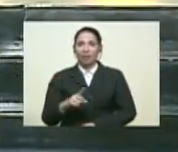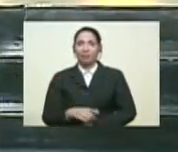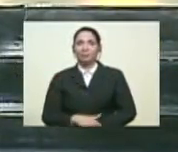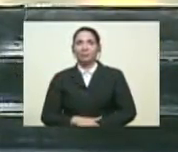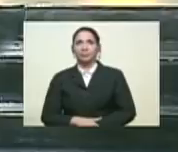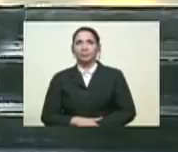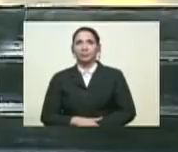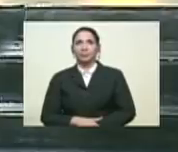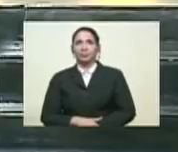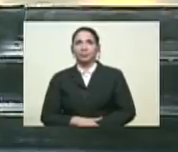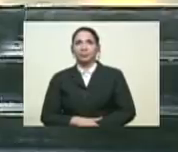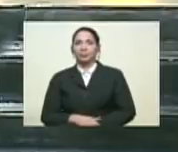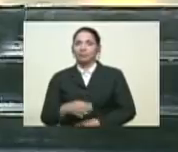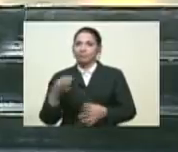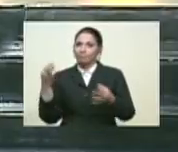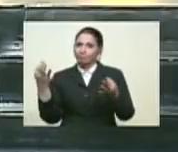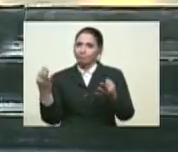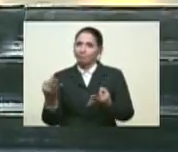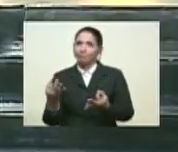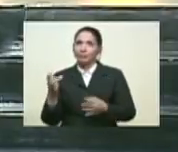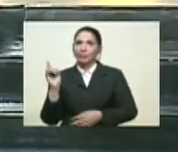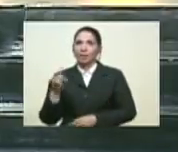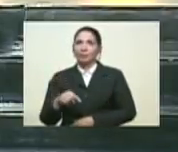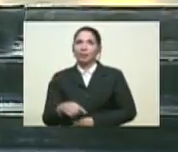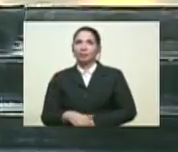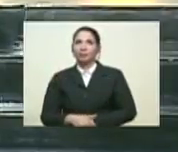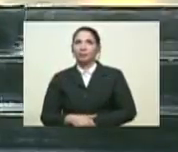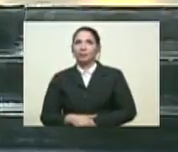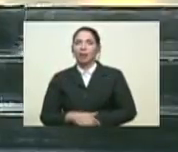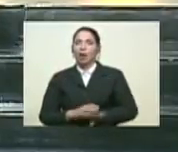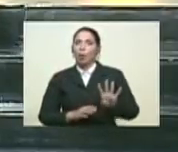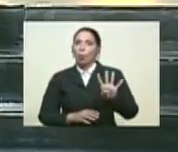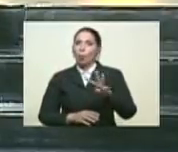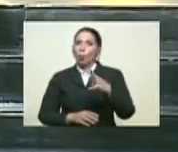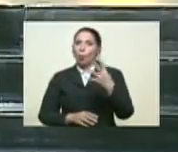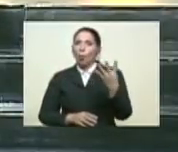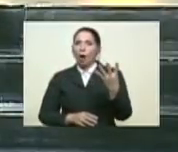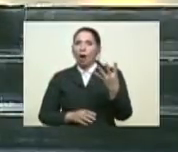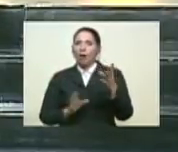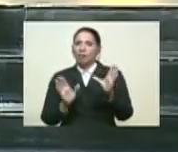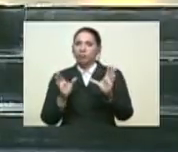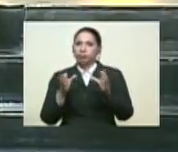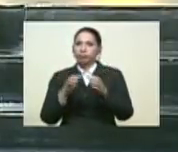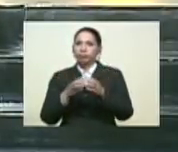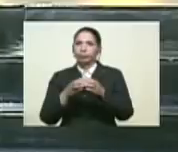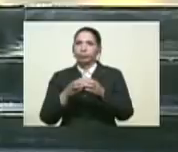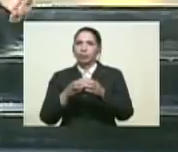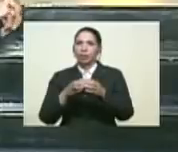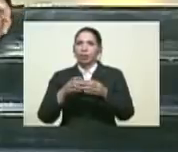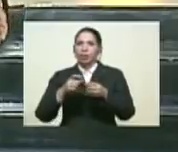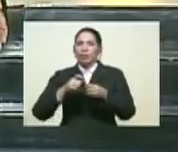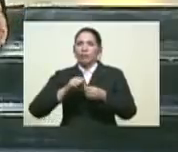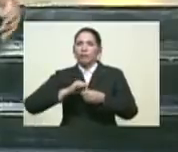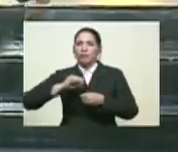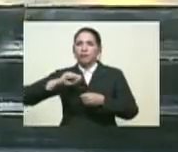de lo que va a ser certificado también la cuarta reserva más grande de gas en el mundo.